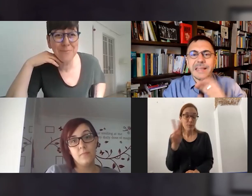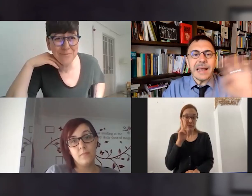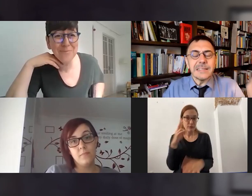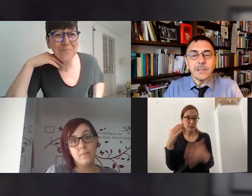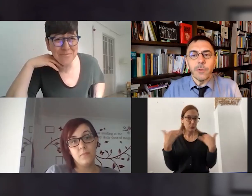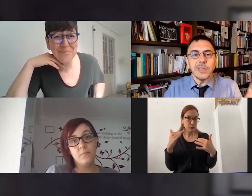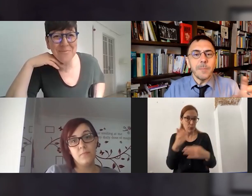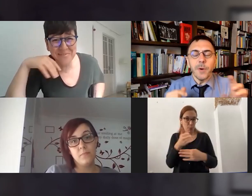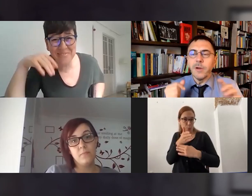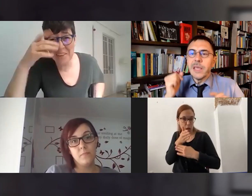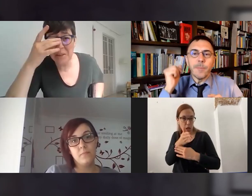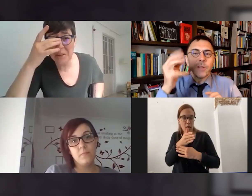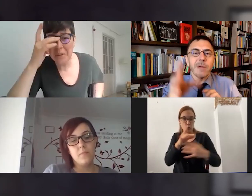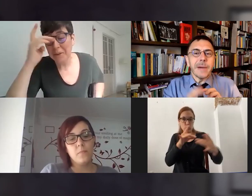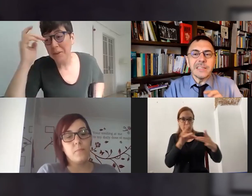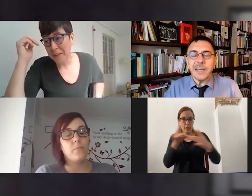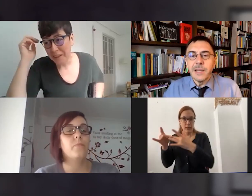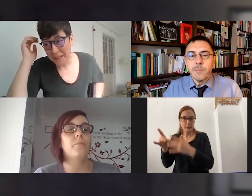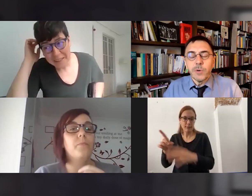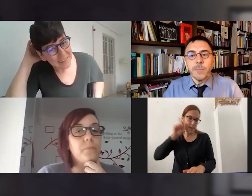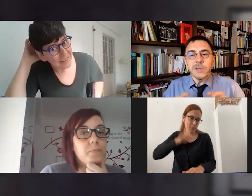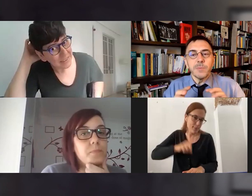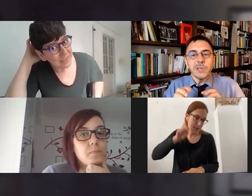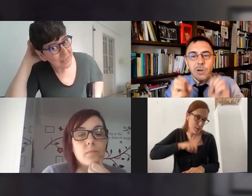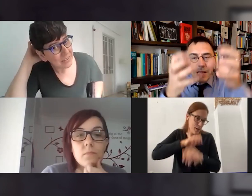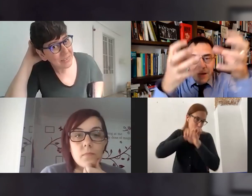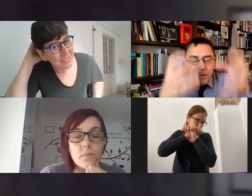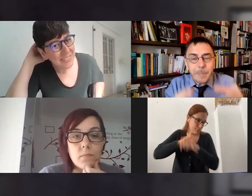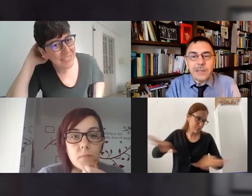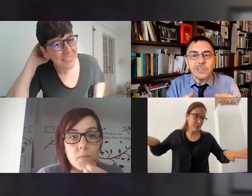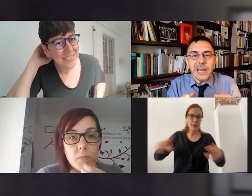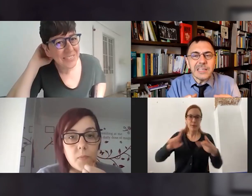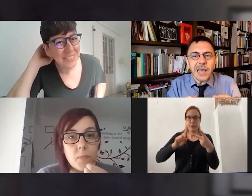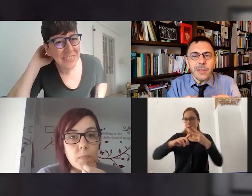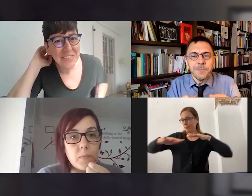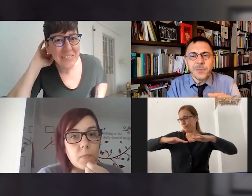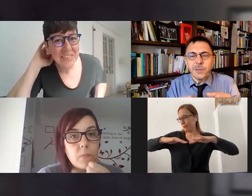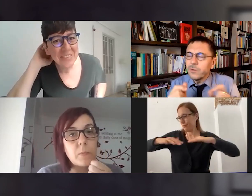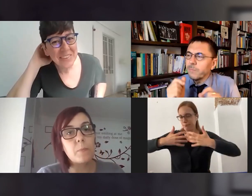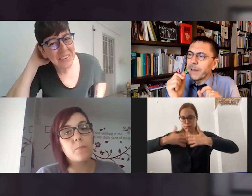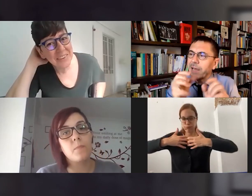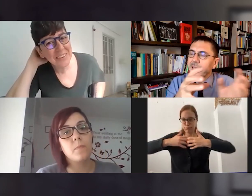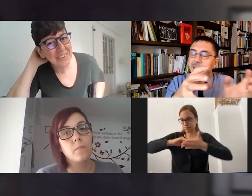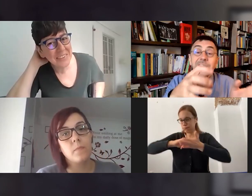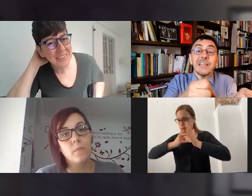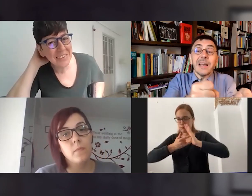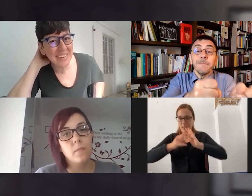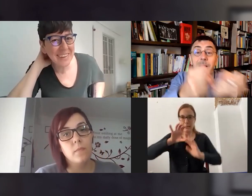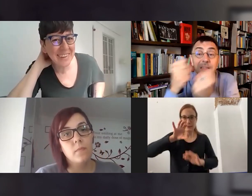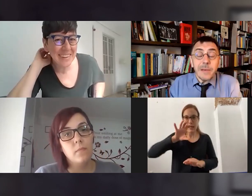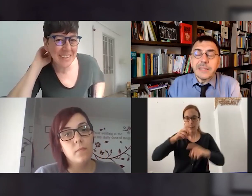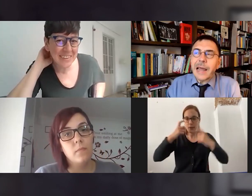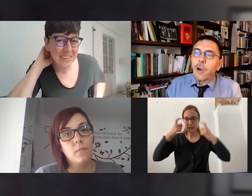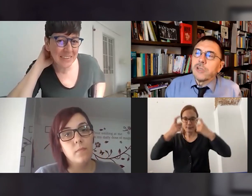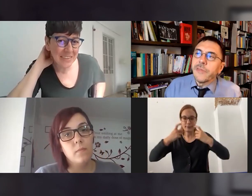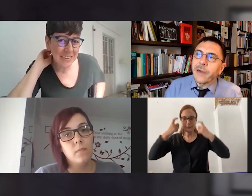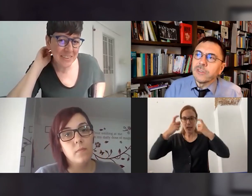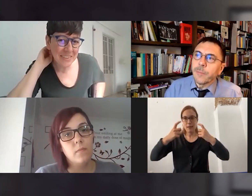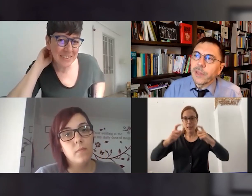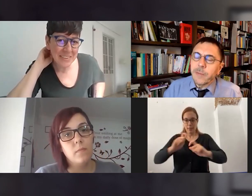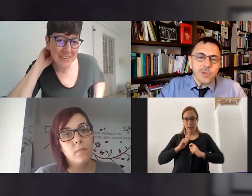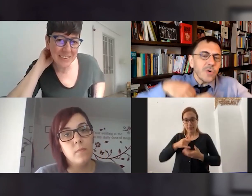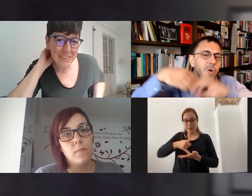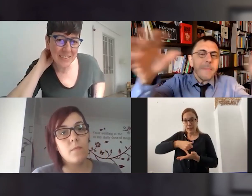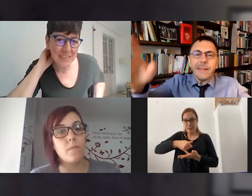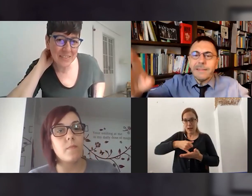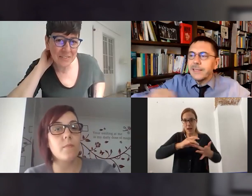con mentiras de todo tipo y poniendo en marcha, bueno, pues los aparatos del Estado, ¿no?, para intentar debilitar a los liderazgos